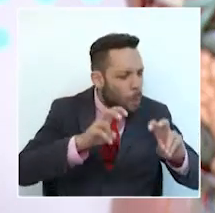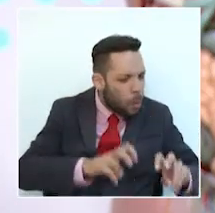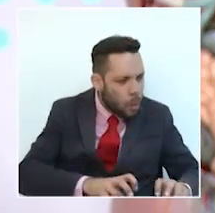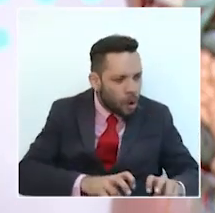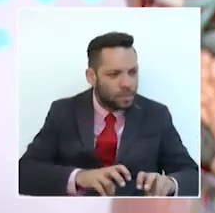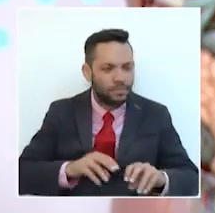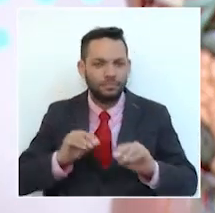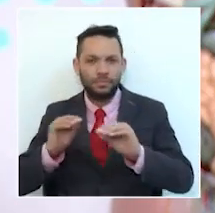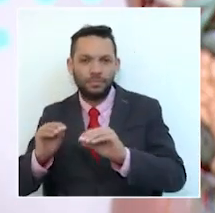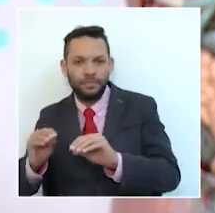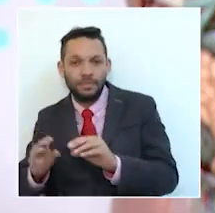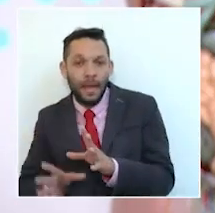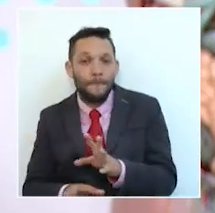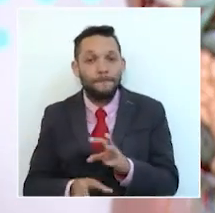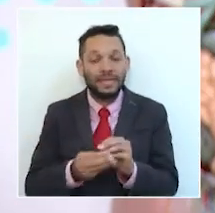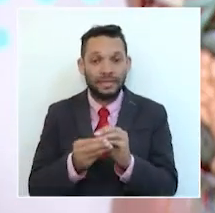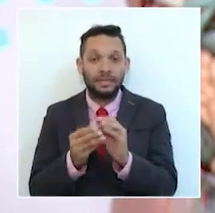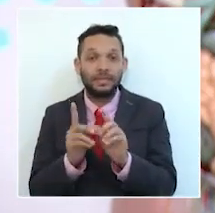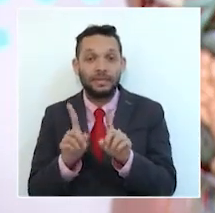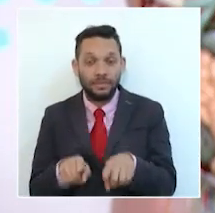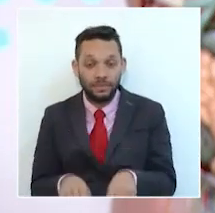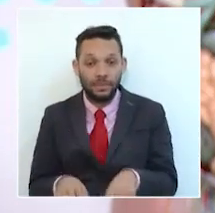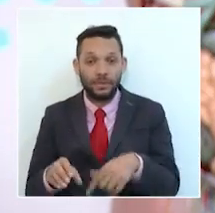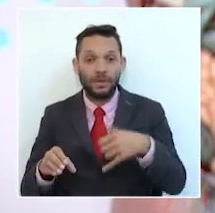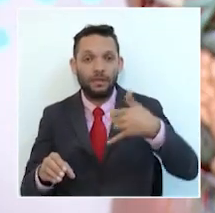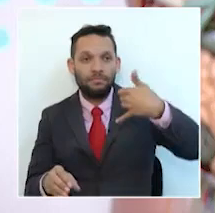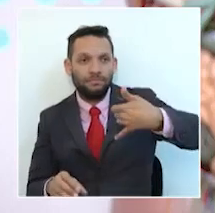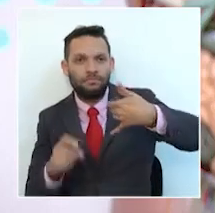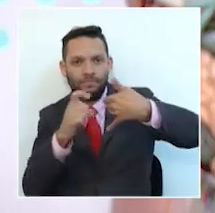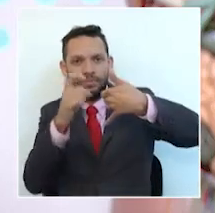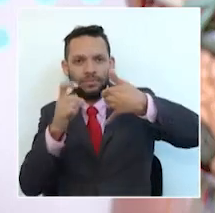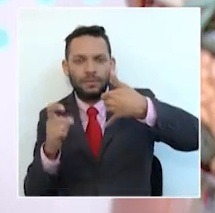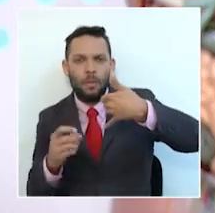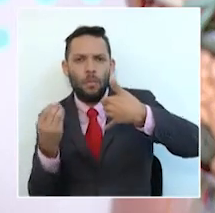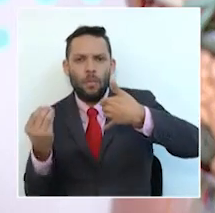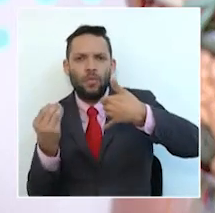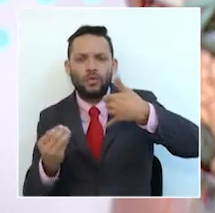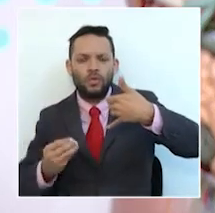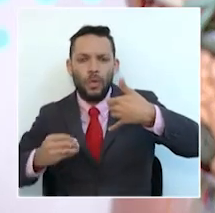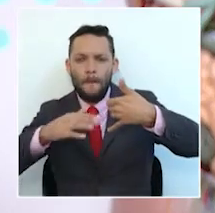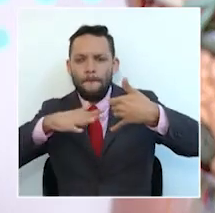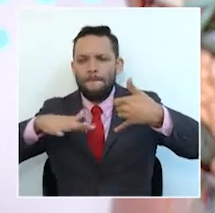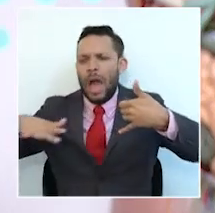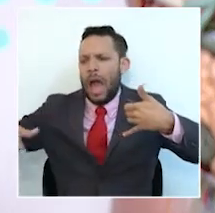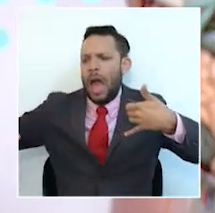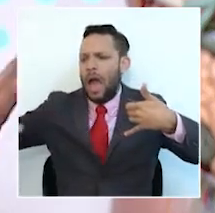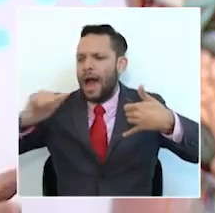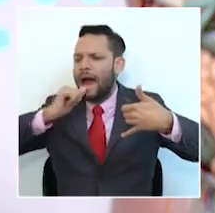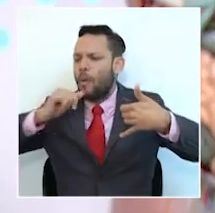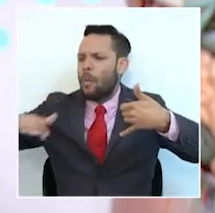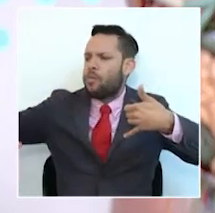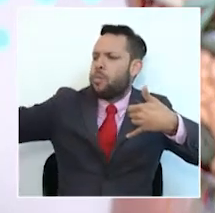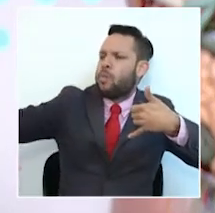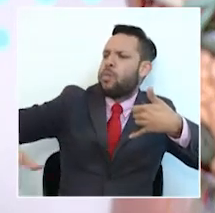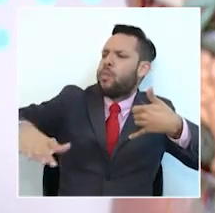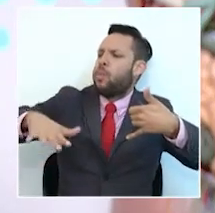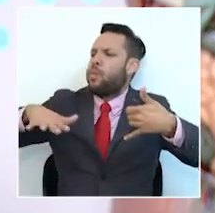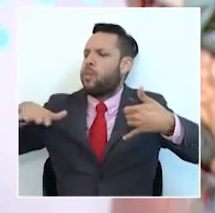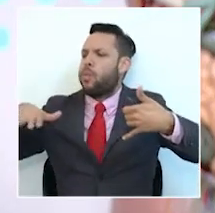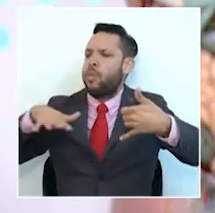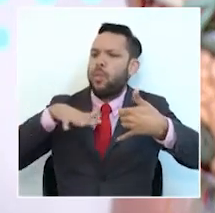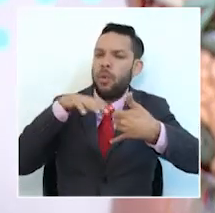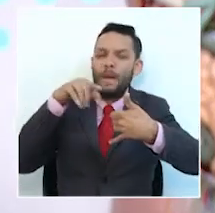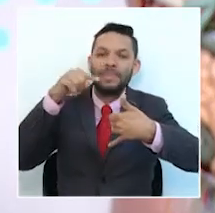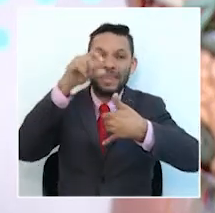ya me gustaría añadir que en colombia hay mucho mar y que me gustaría también que en los futuros congresos habrá